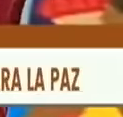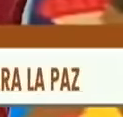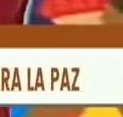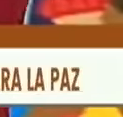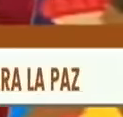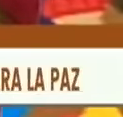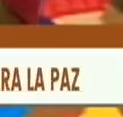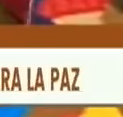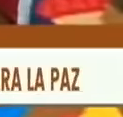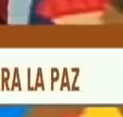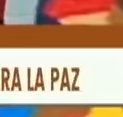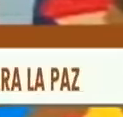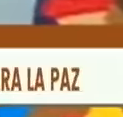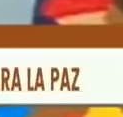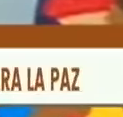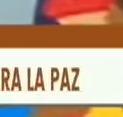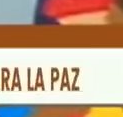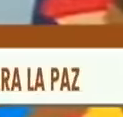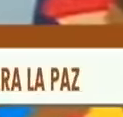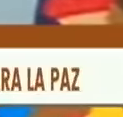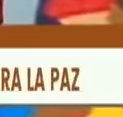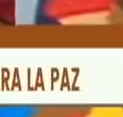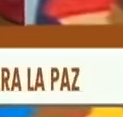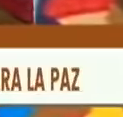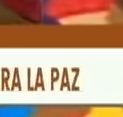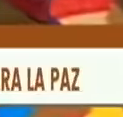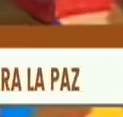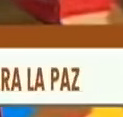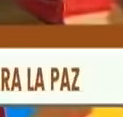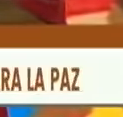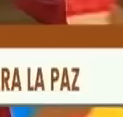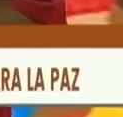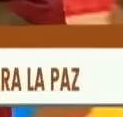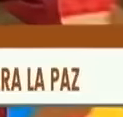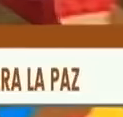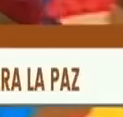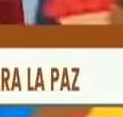llevarlos. Entonces estamos hablando.